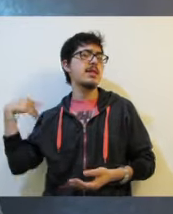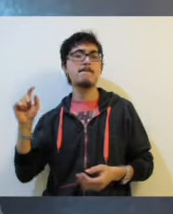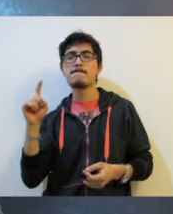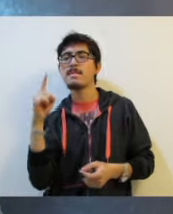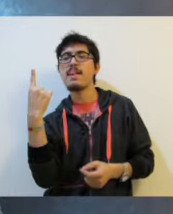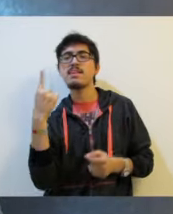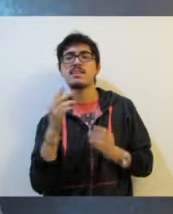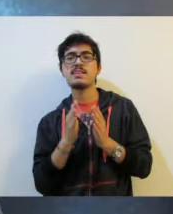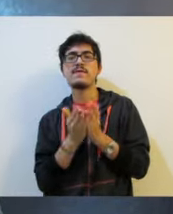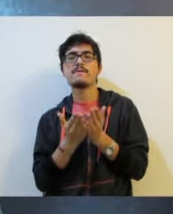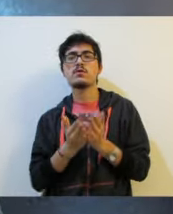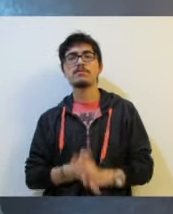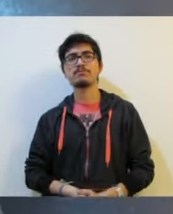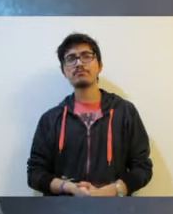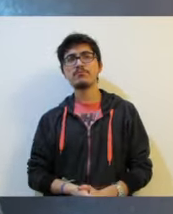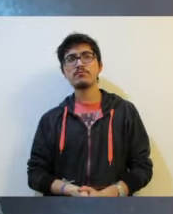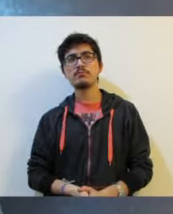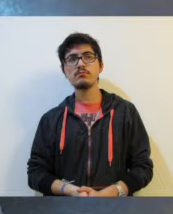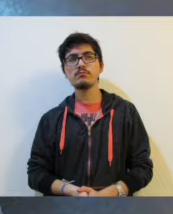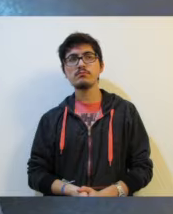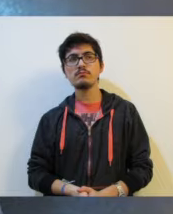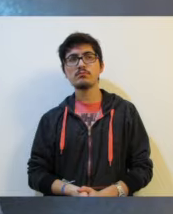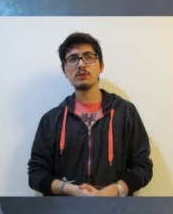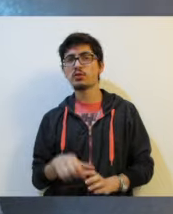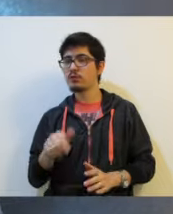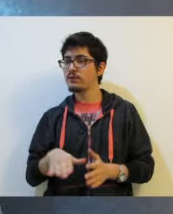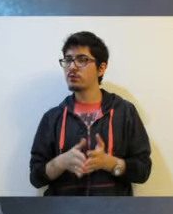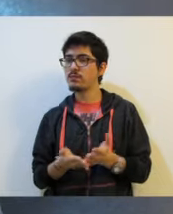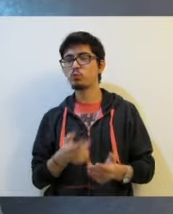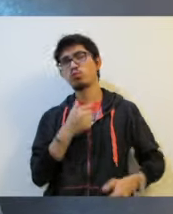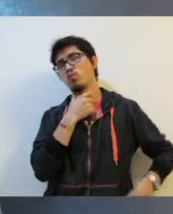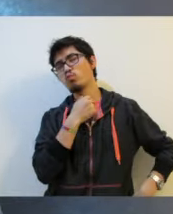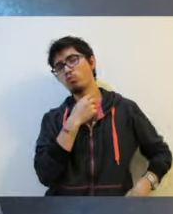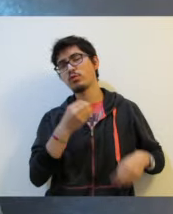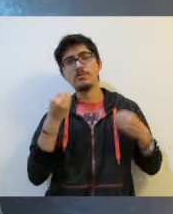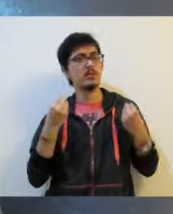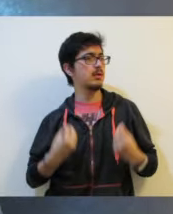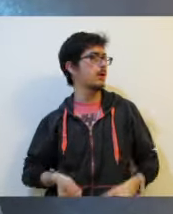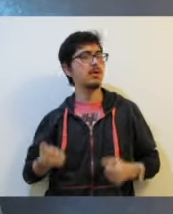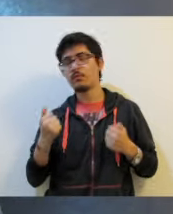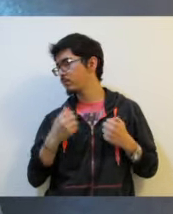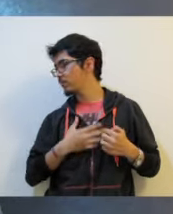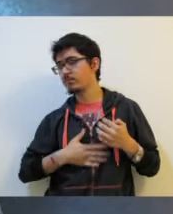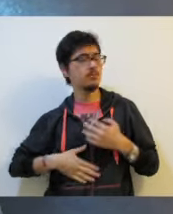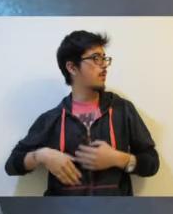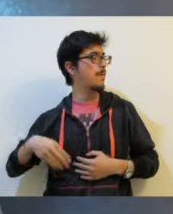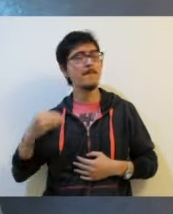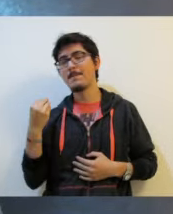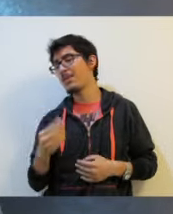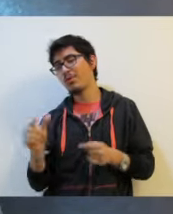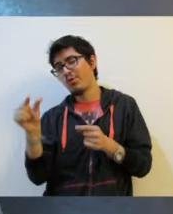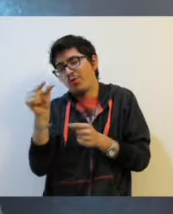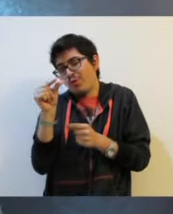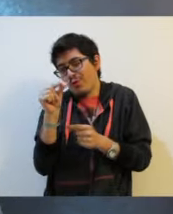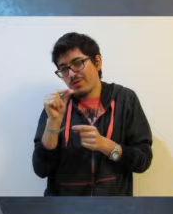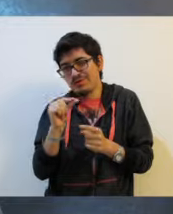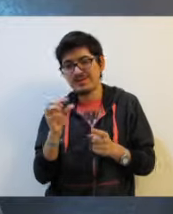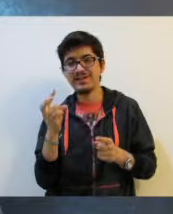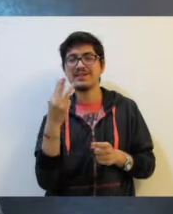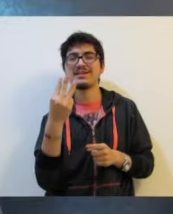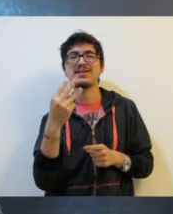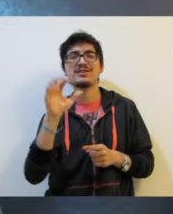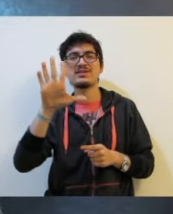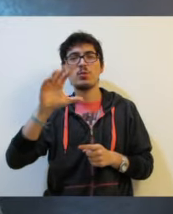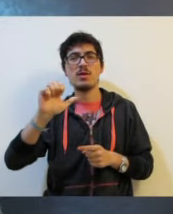hicieron cortísimas, las 358 fueron nada, porque te tiene totalmente en vivo, ¿no?, la necesidad de saber qué va a